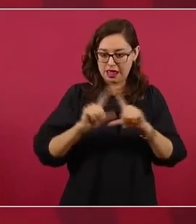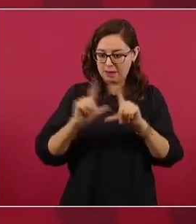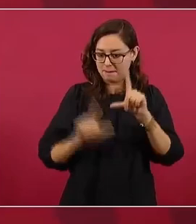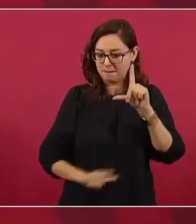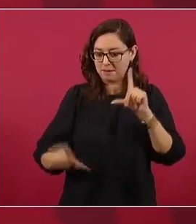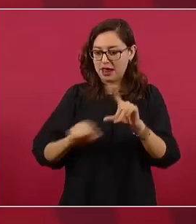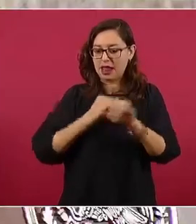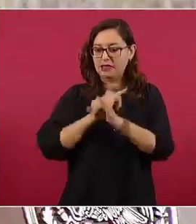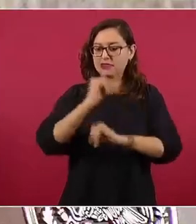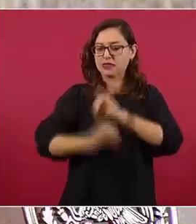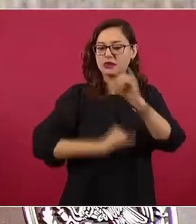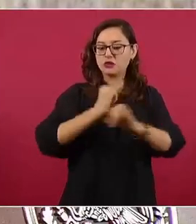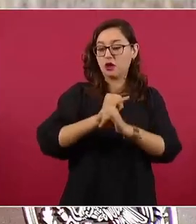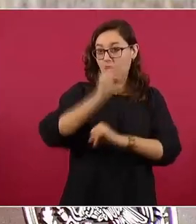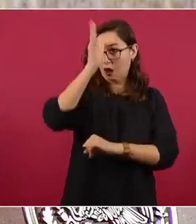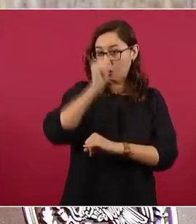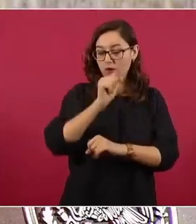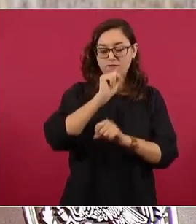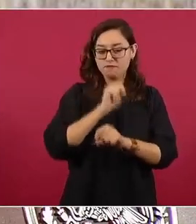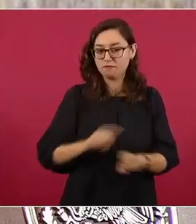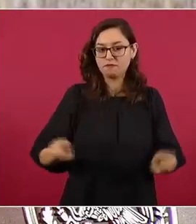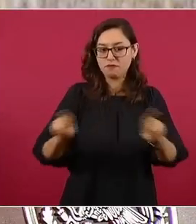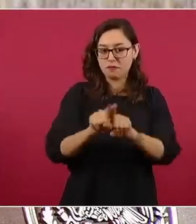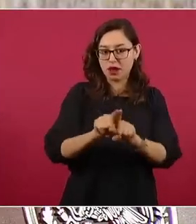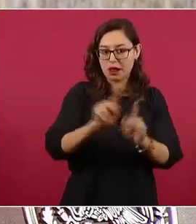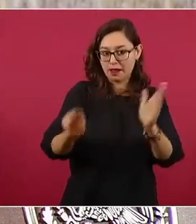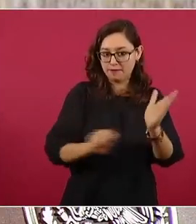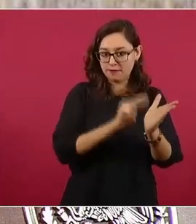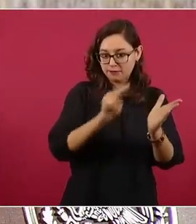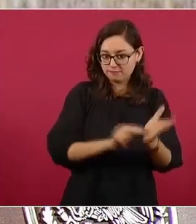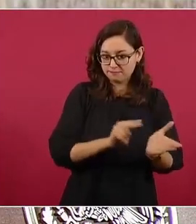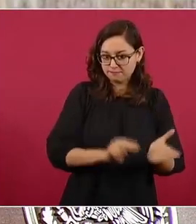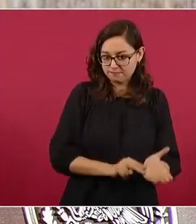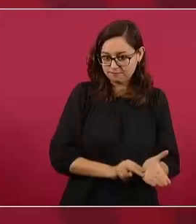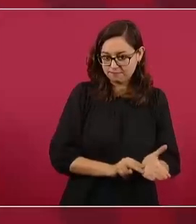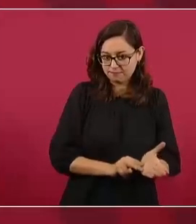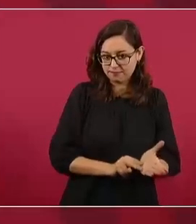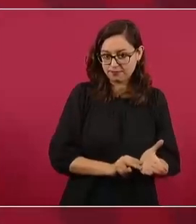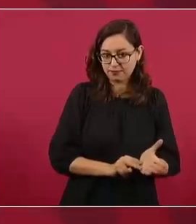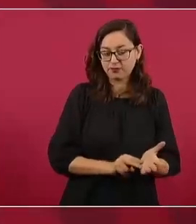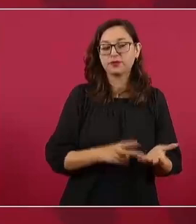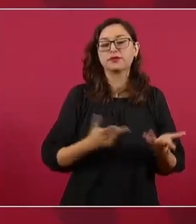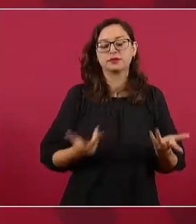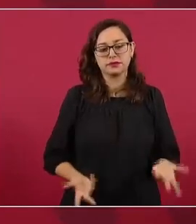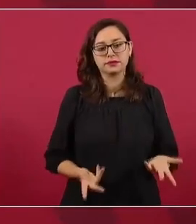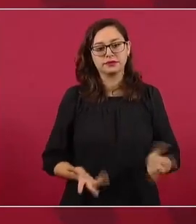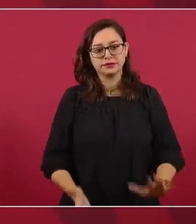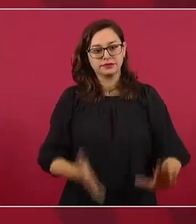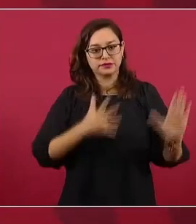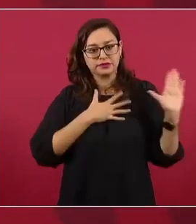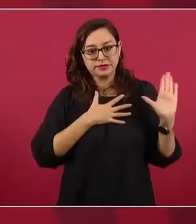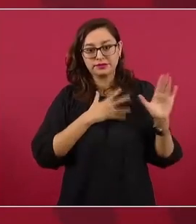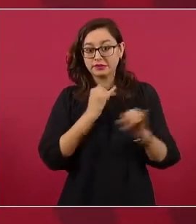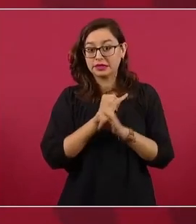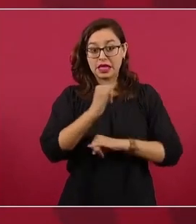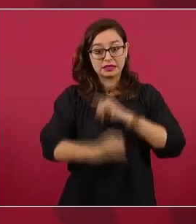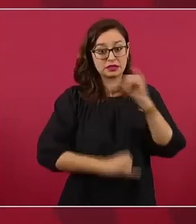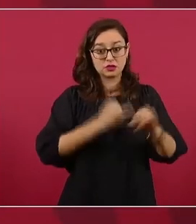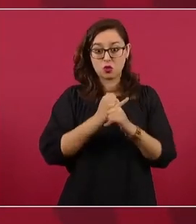tratados y convenciones internacionales firmadas por el Estado mexicano. Y un compromiso